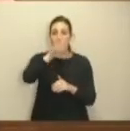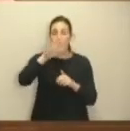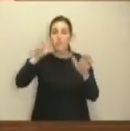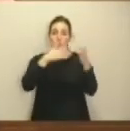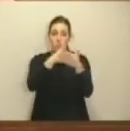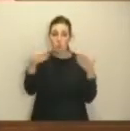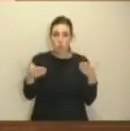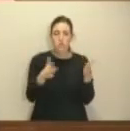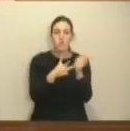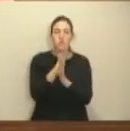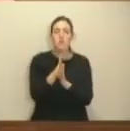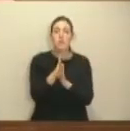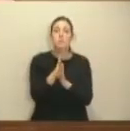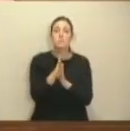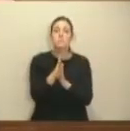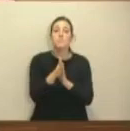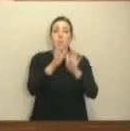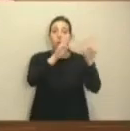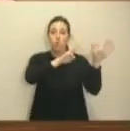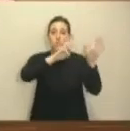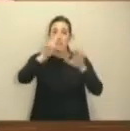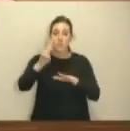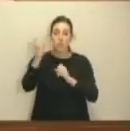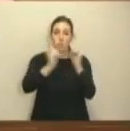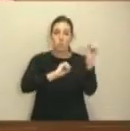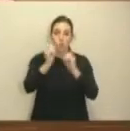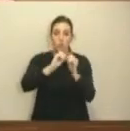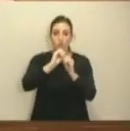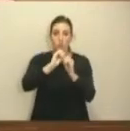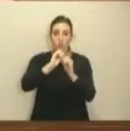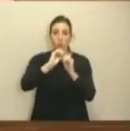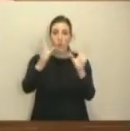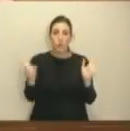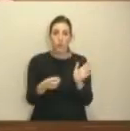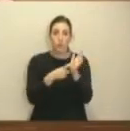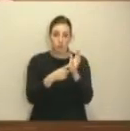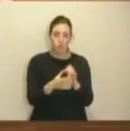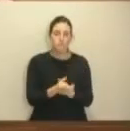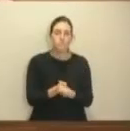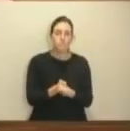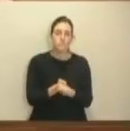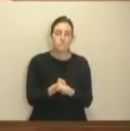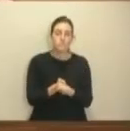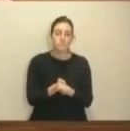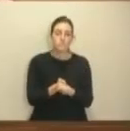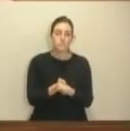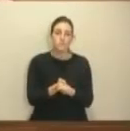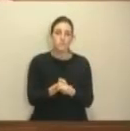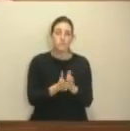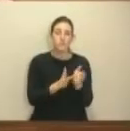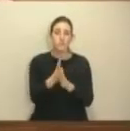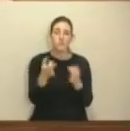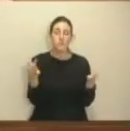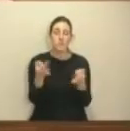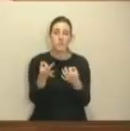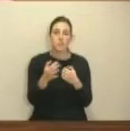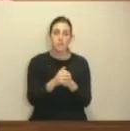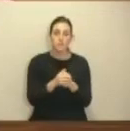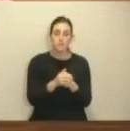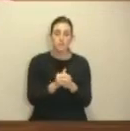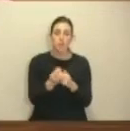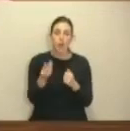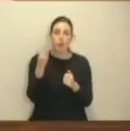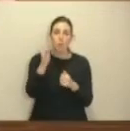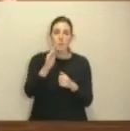un 82% del total. Y eso supone que ha aumentado